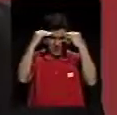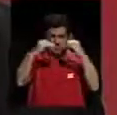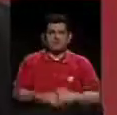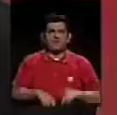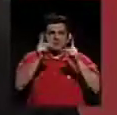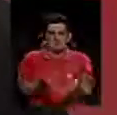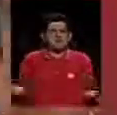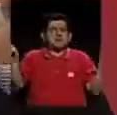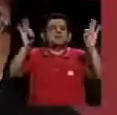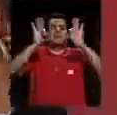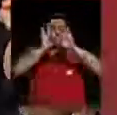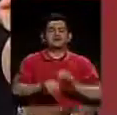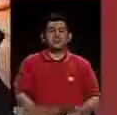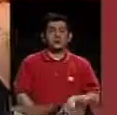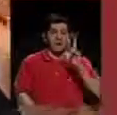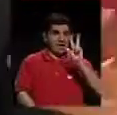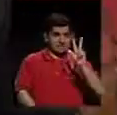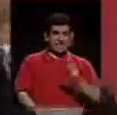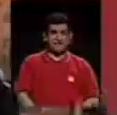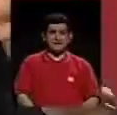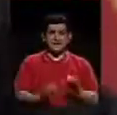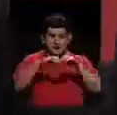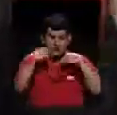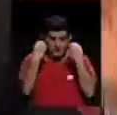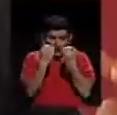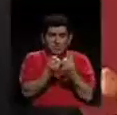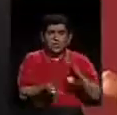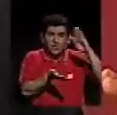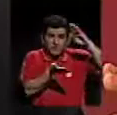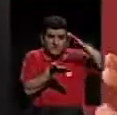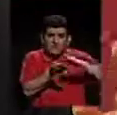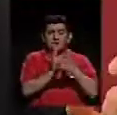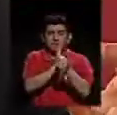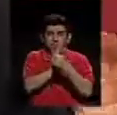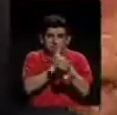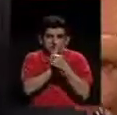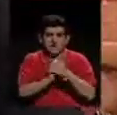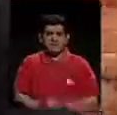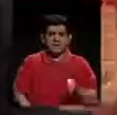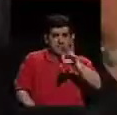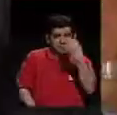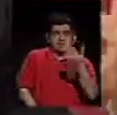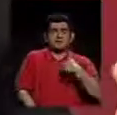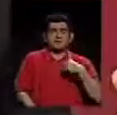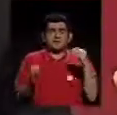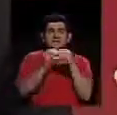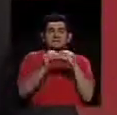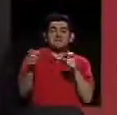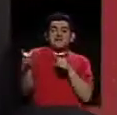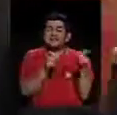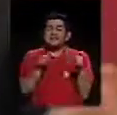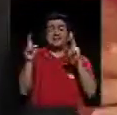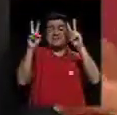los notables, verá que en los 3 órganos quieren reducirle competencias para que haya más